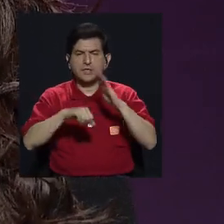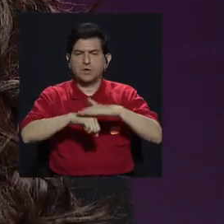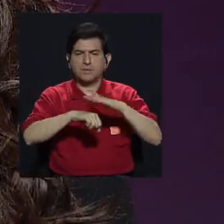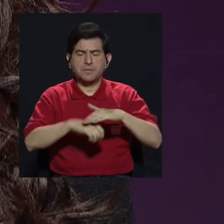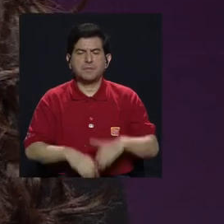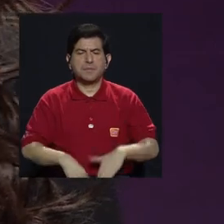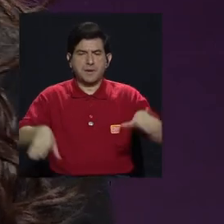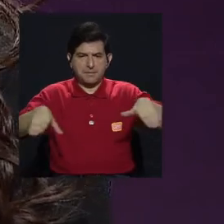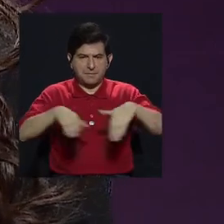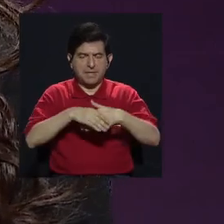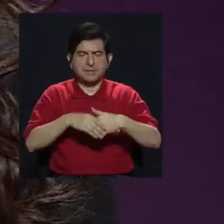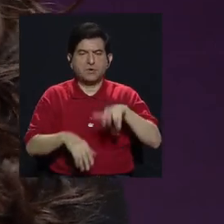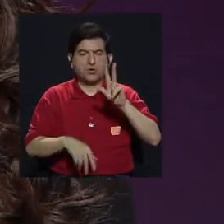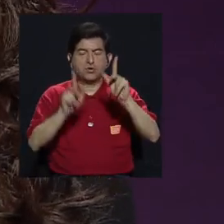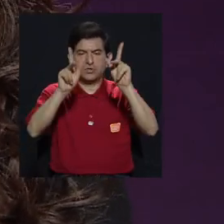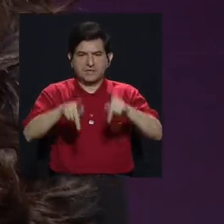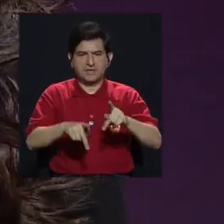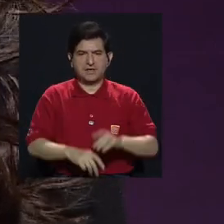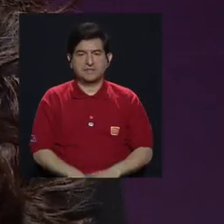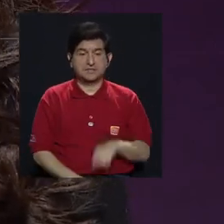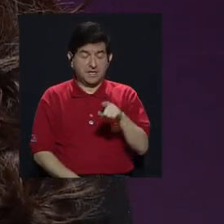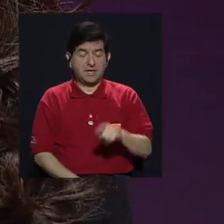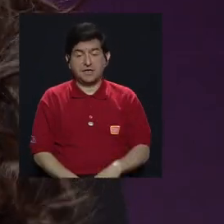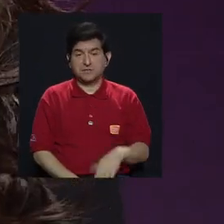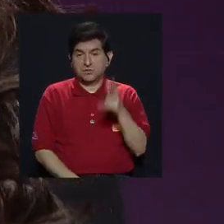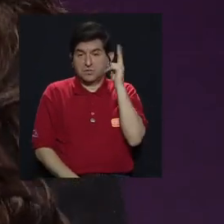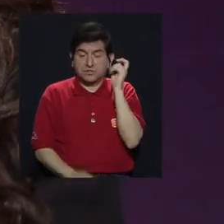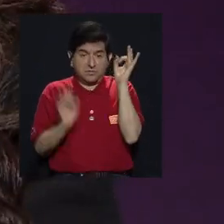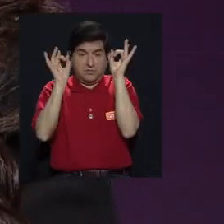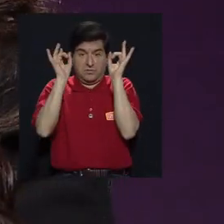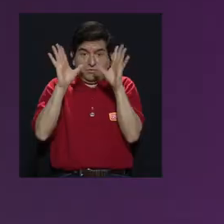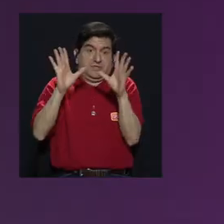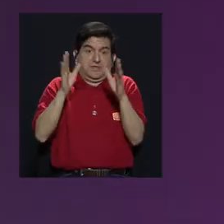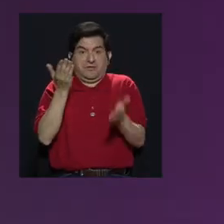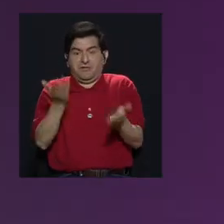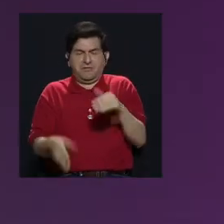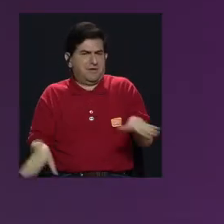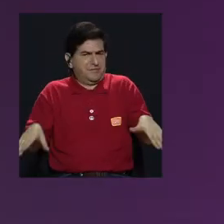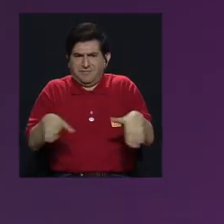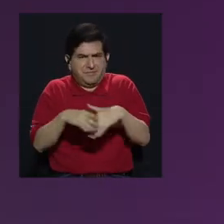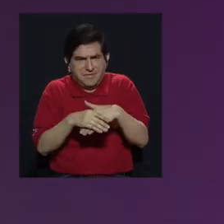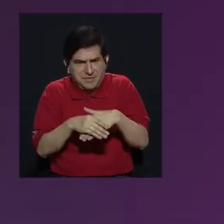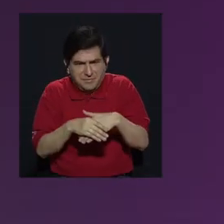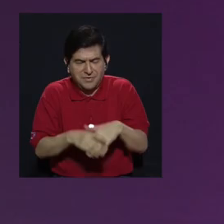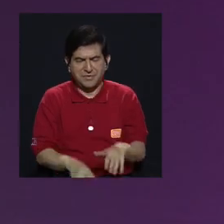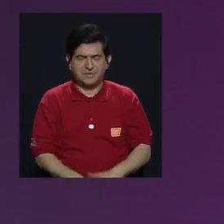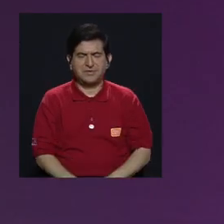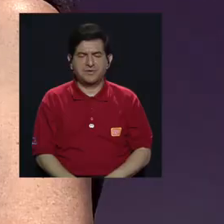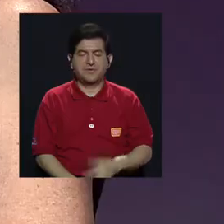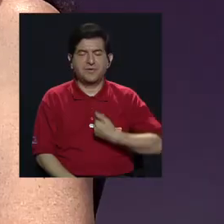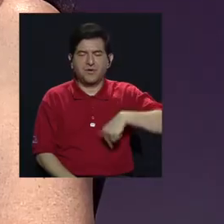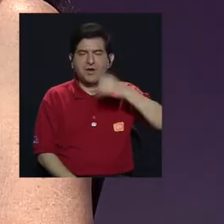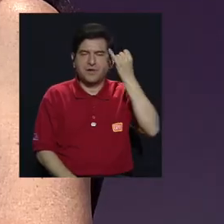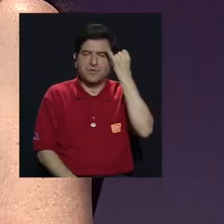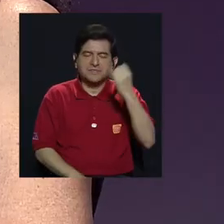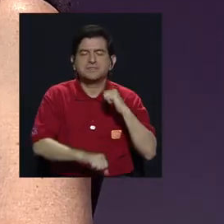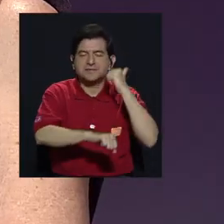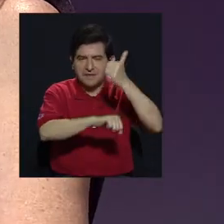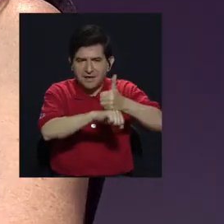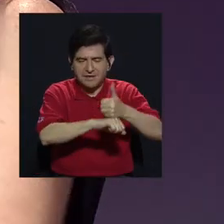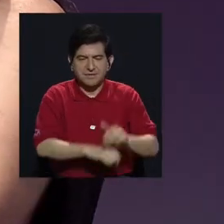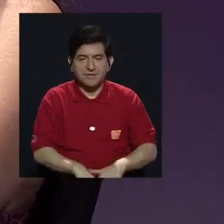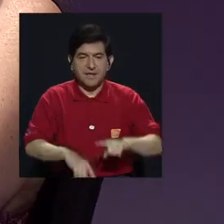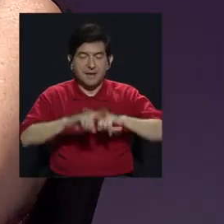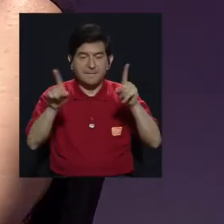un matrimonio entre 3 personas. Eso suena terrible. Claro, eso no suena que no es matrimonio. Claro, por eso. Según nuestros conceptos, claro, establecidos.